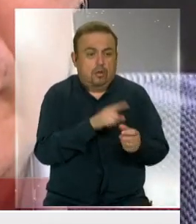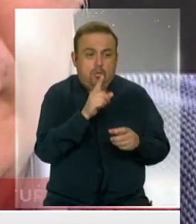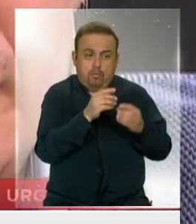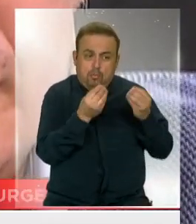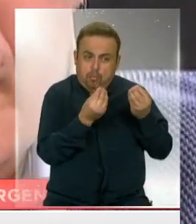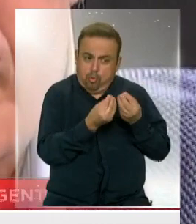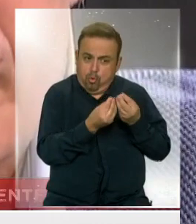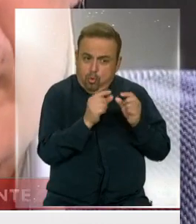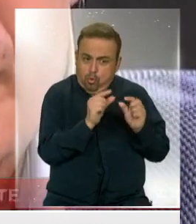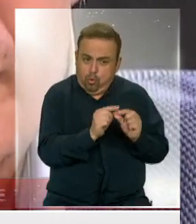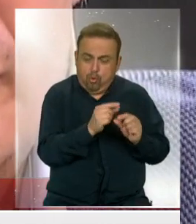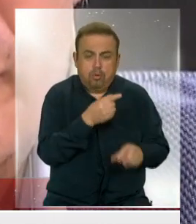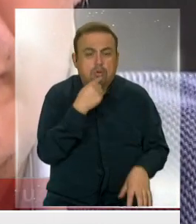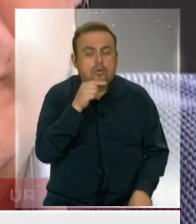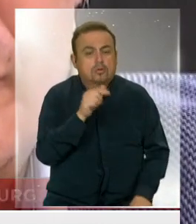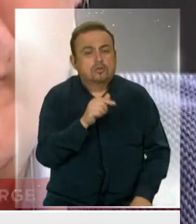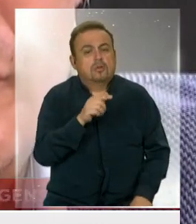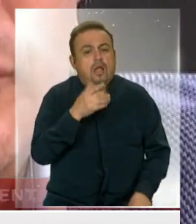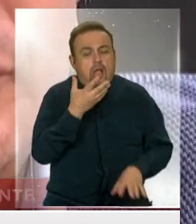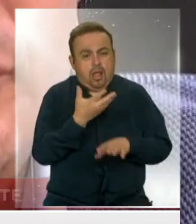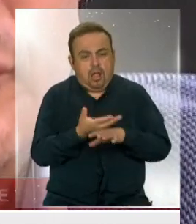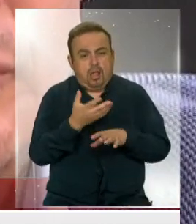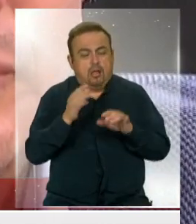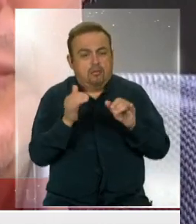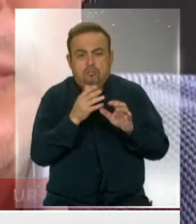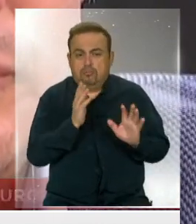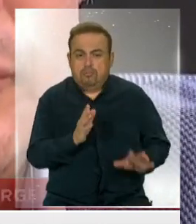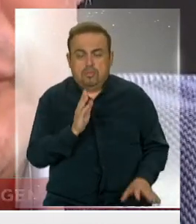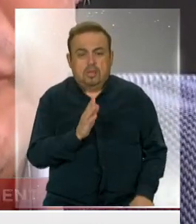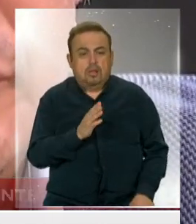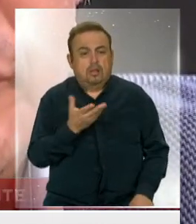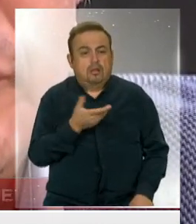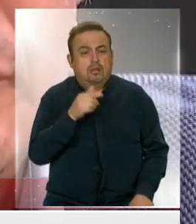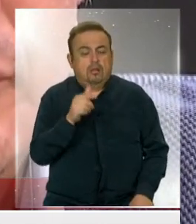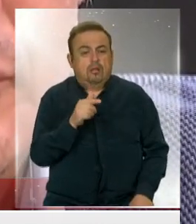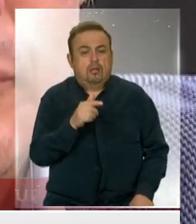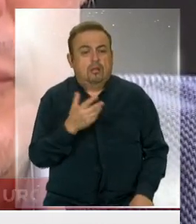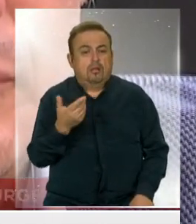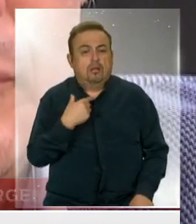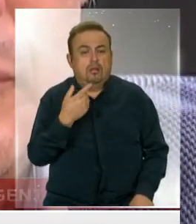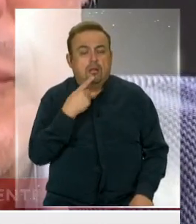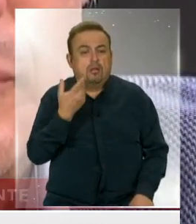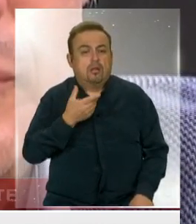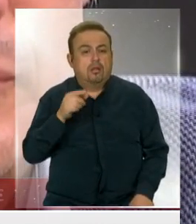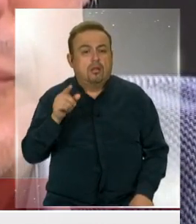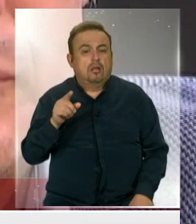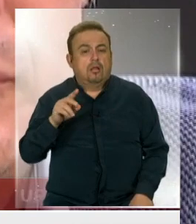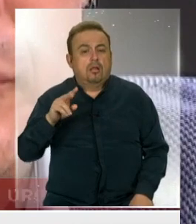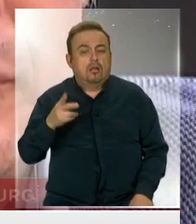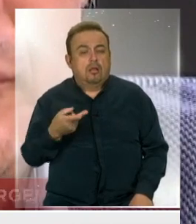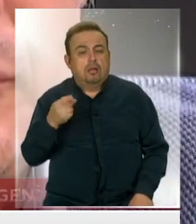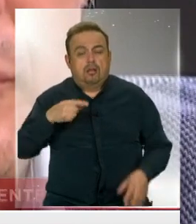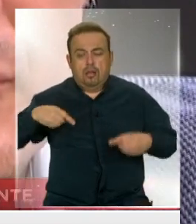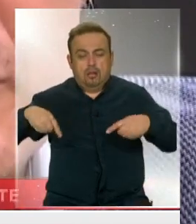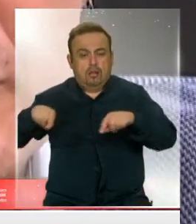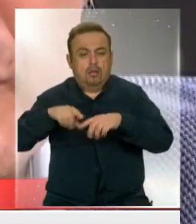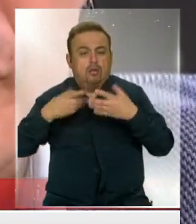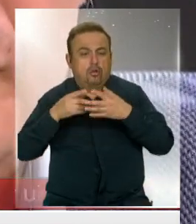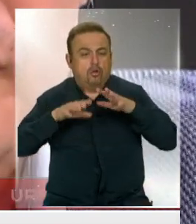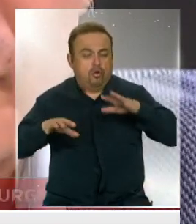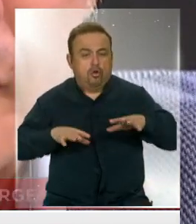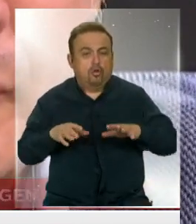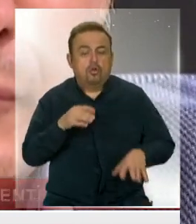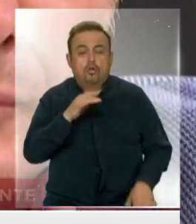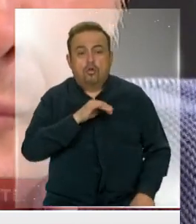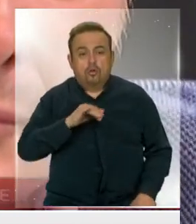muchos, pocos, que todavía hubo gente que teóricamente pugnó justamente para cambiar lo que era el entorno, para cambiar un montón de cosas,